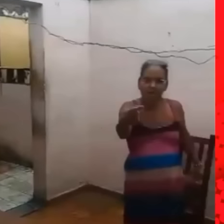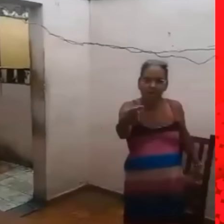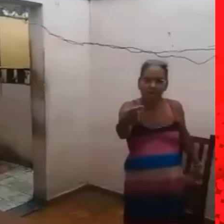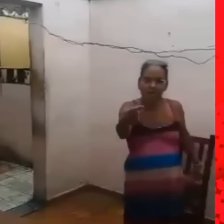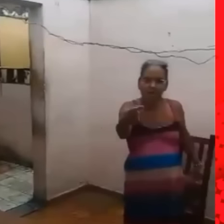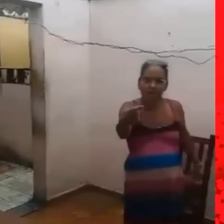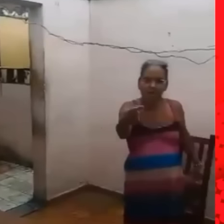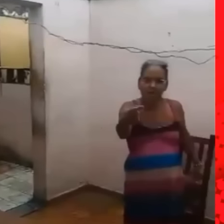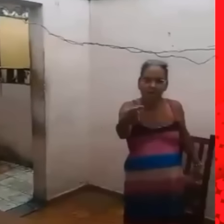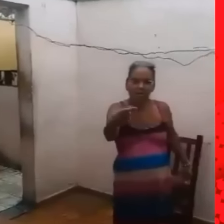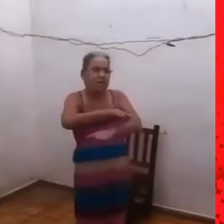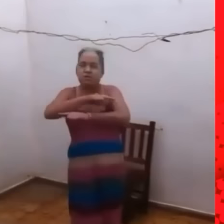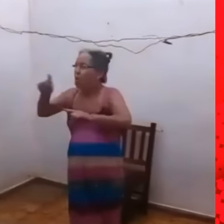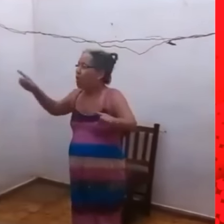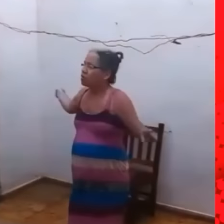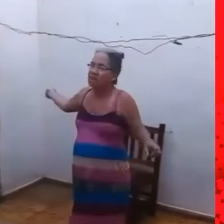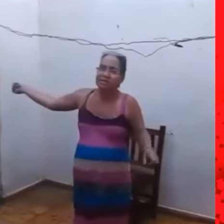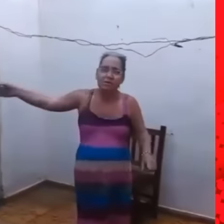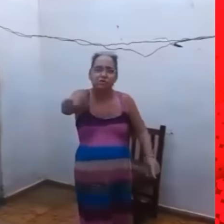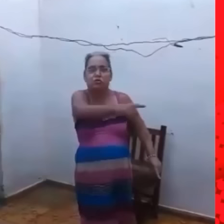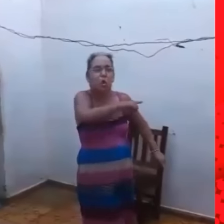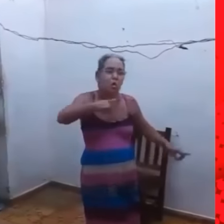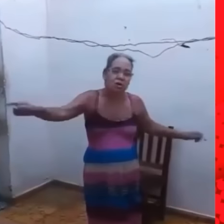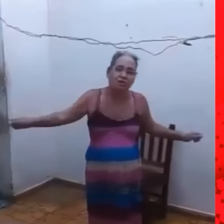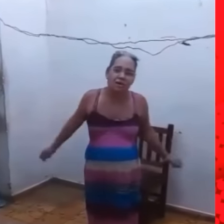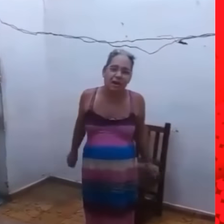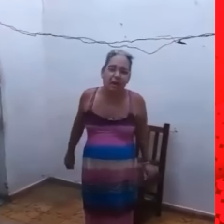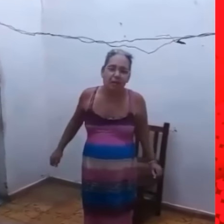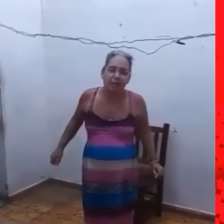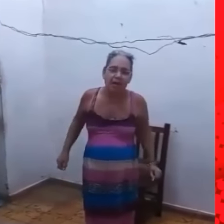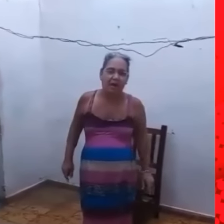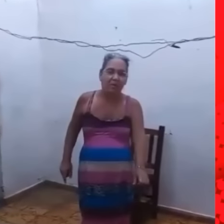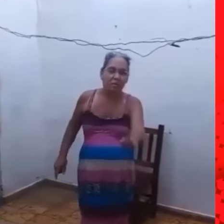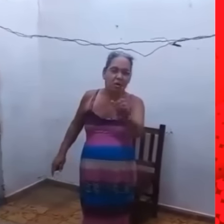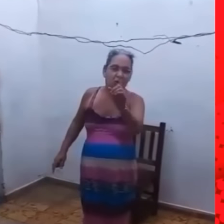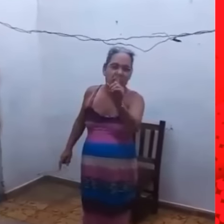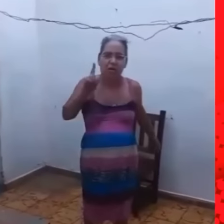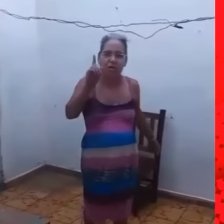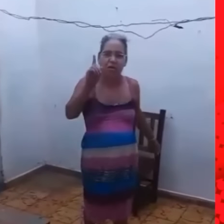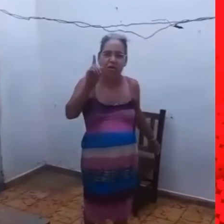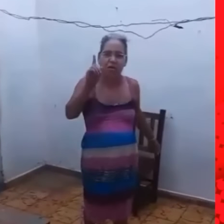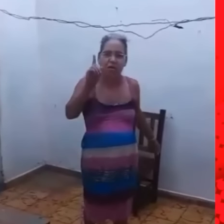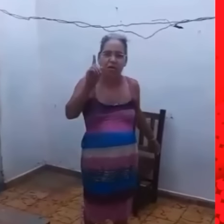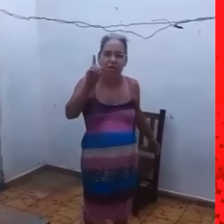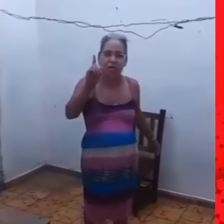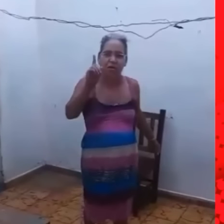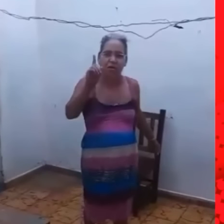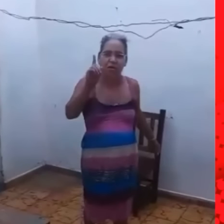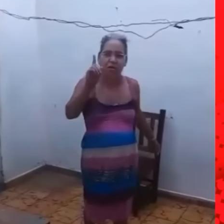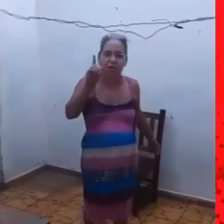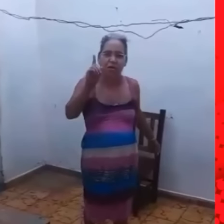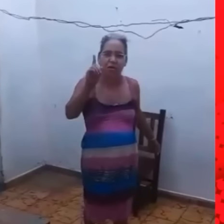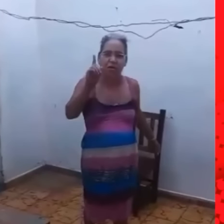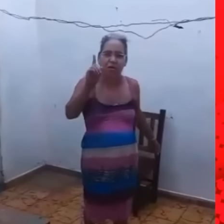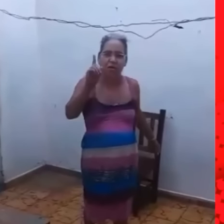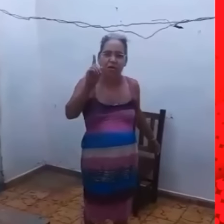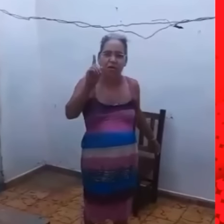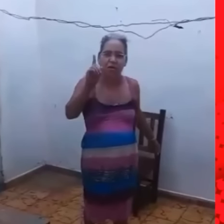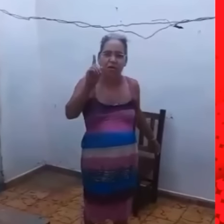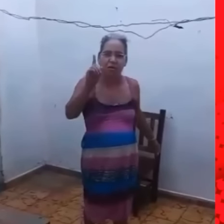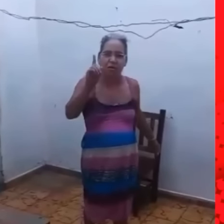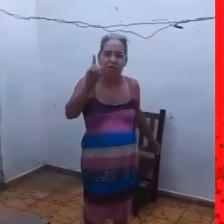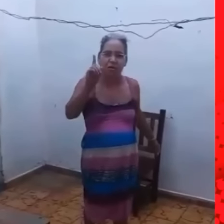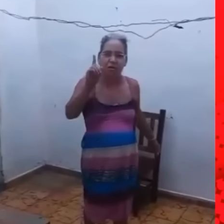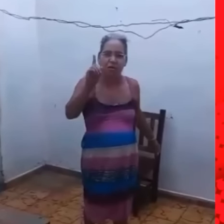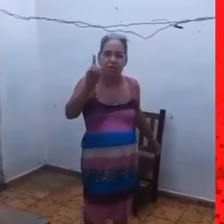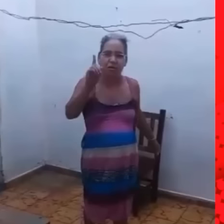Tu presidente, ¿eh? Ahí está tu presidente. Todo lo tienen cerrado. A que las personas no lleguen. Se llama Emerlina. ¿Tiene teléfono, caballero? Vamos a